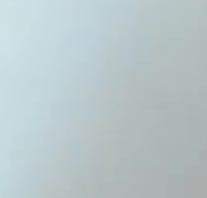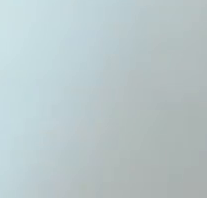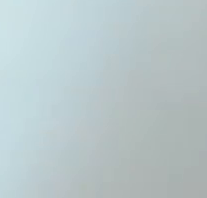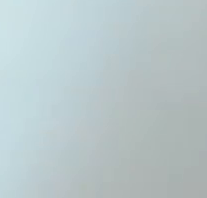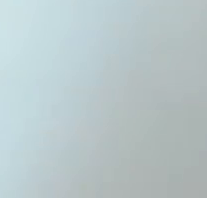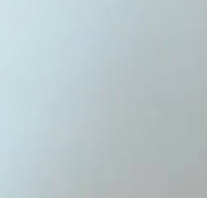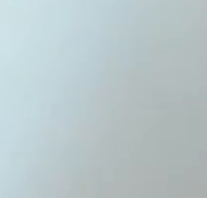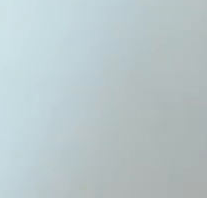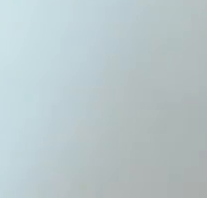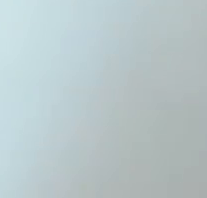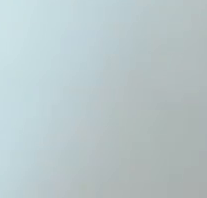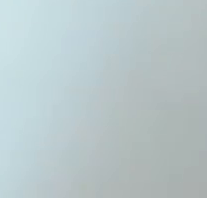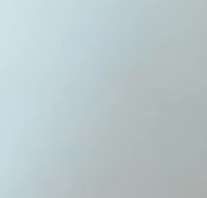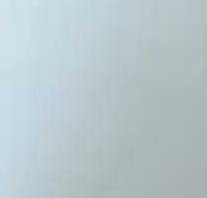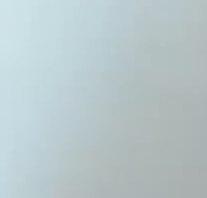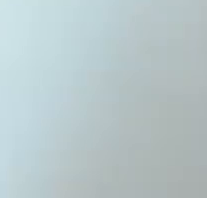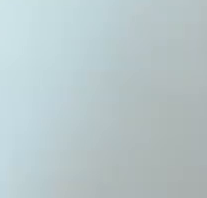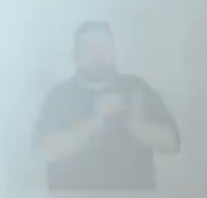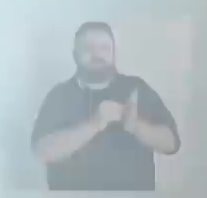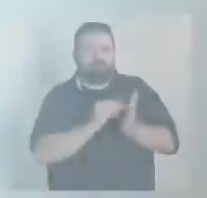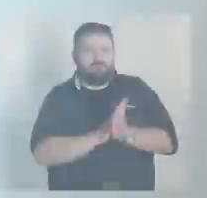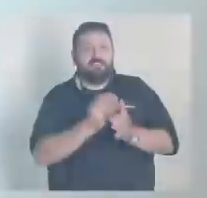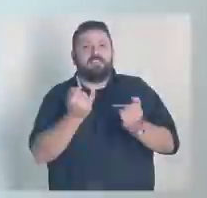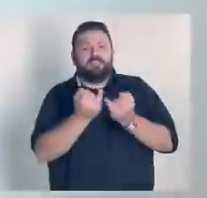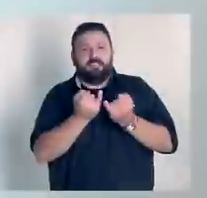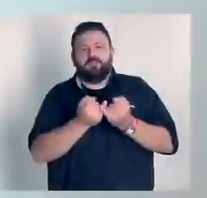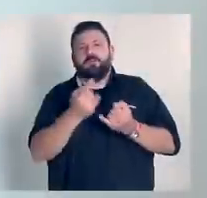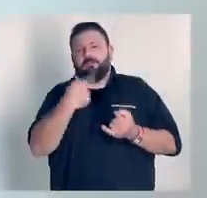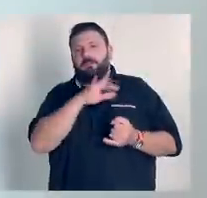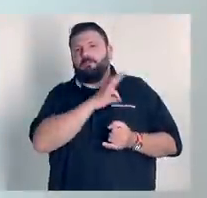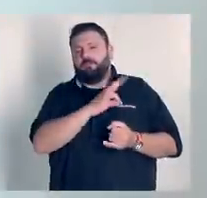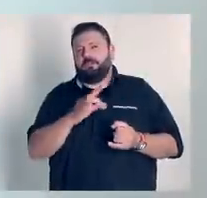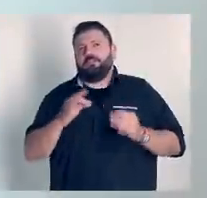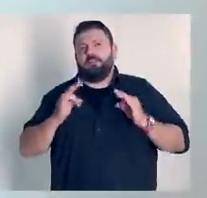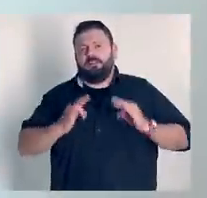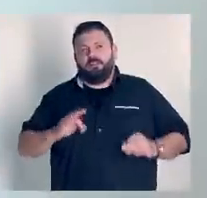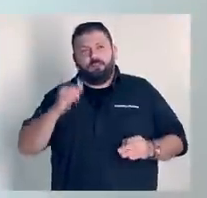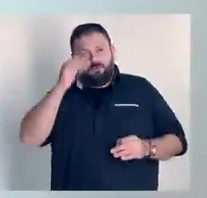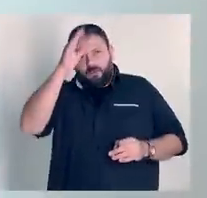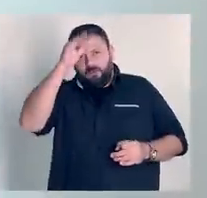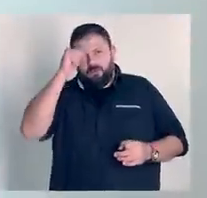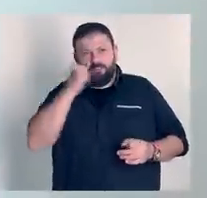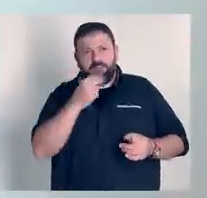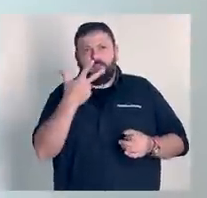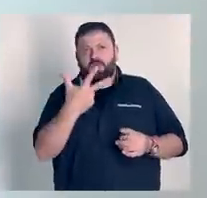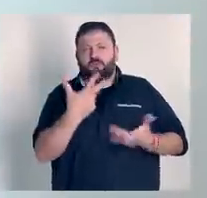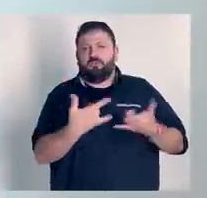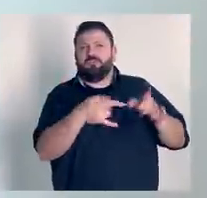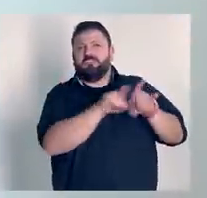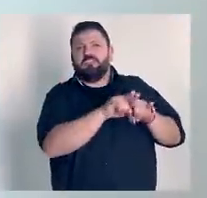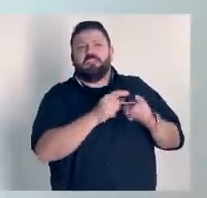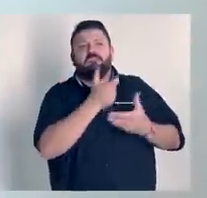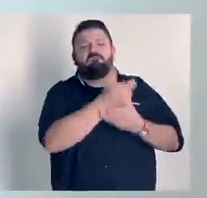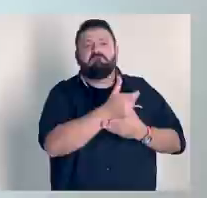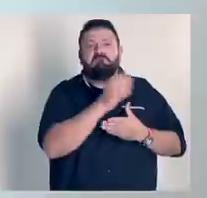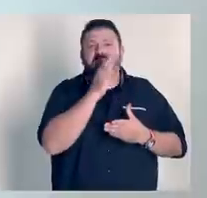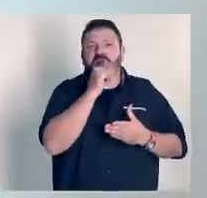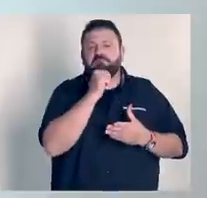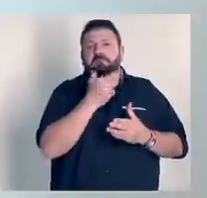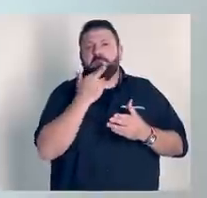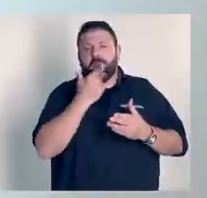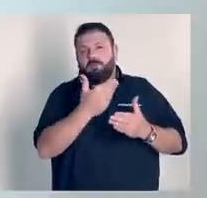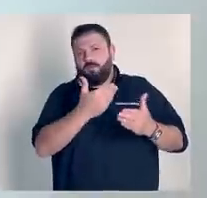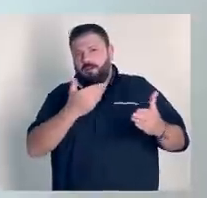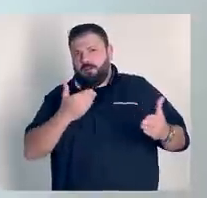podamos seguir realizando nuestras compras tranquilamente, cerrando nuestros periodos de calificación que son tan importantes para todos y son